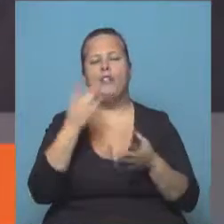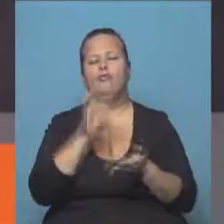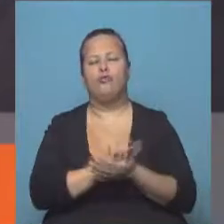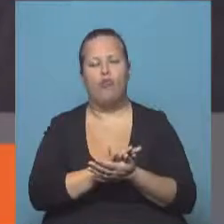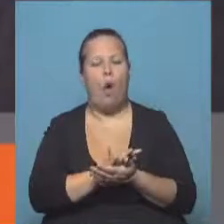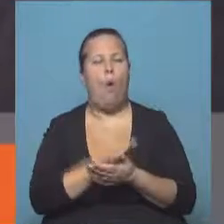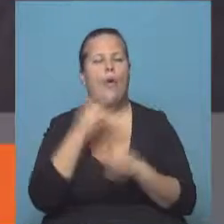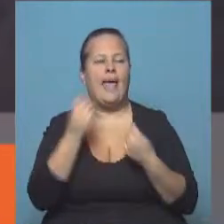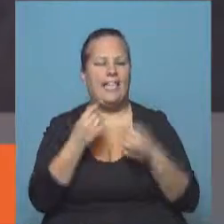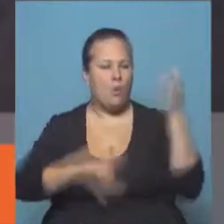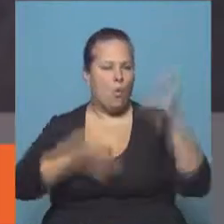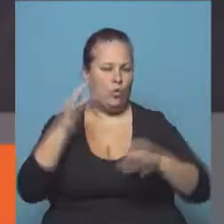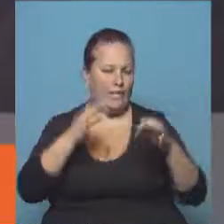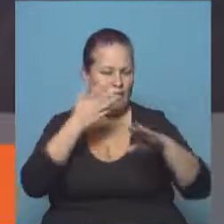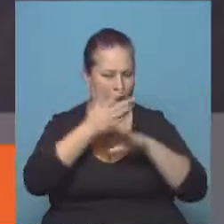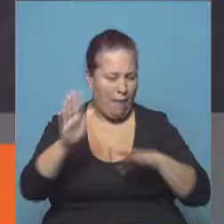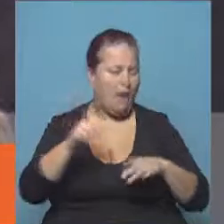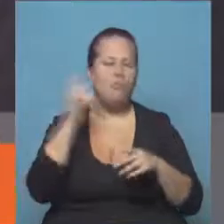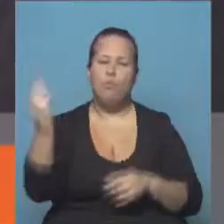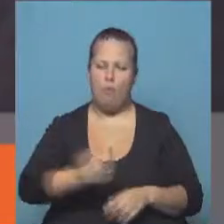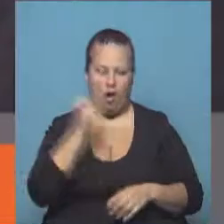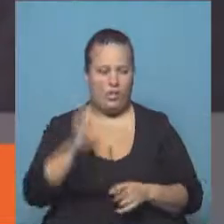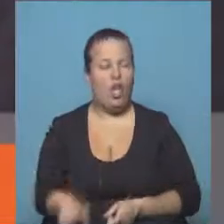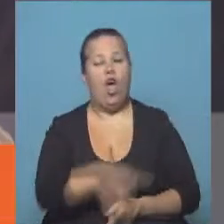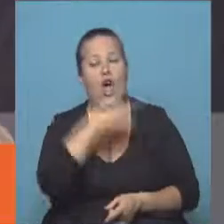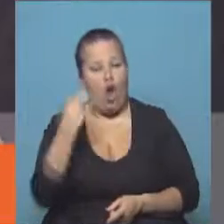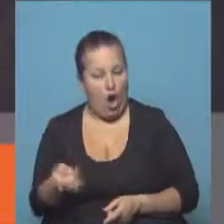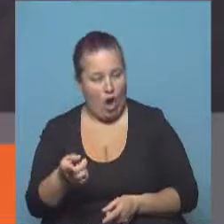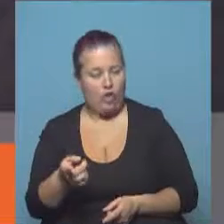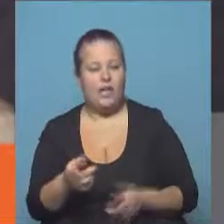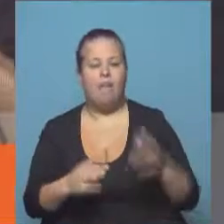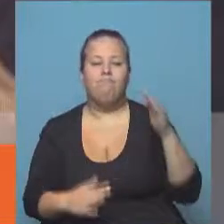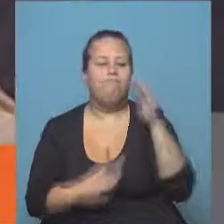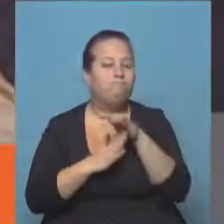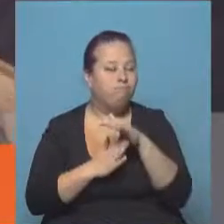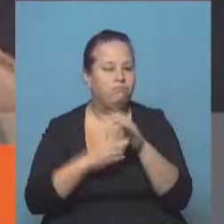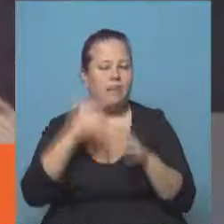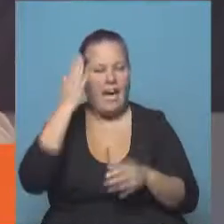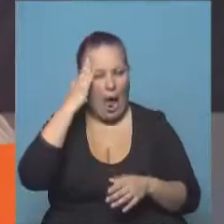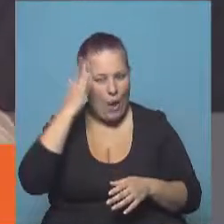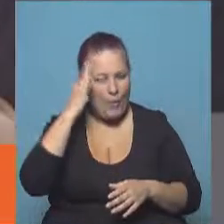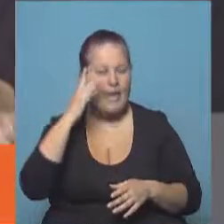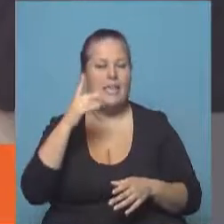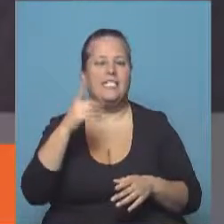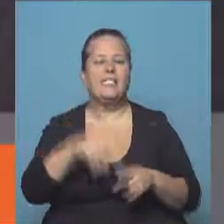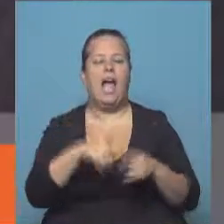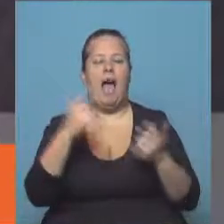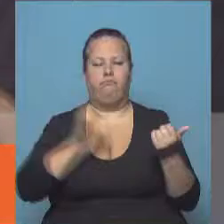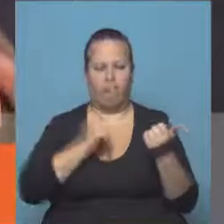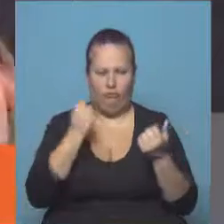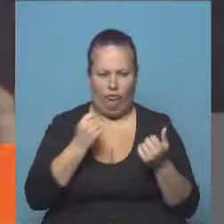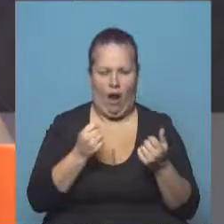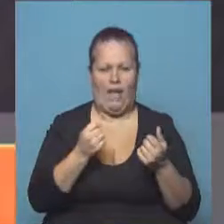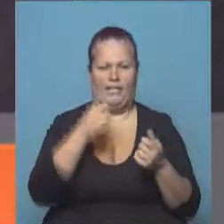pueda significar una justicia independiente, es fundamental. La otra dice que la centralidad de un liderazgo de corte caudillesco,